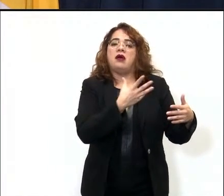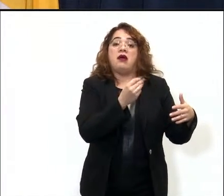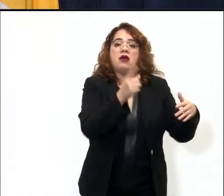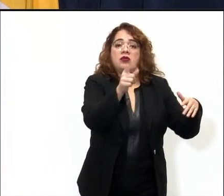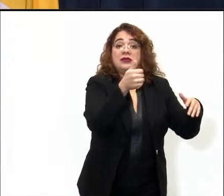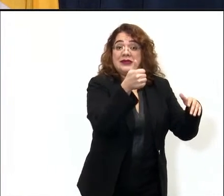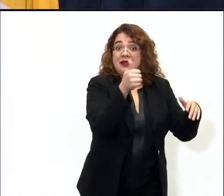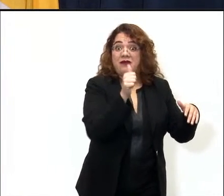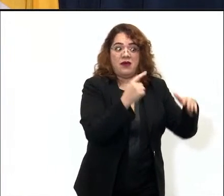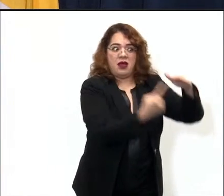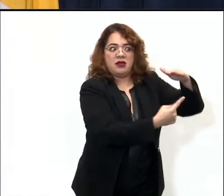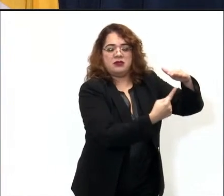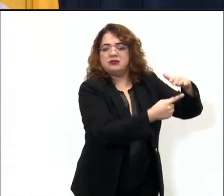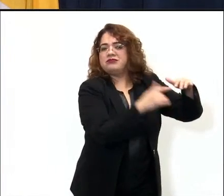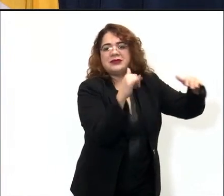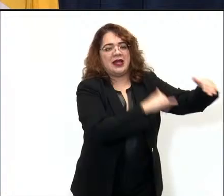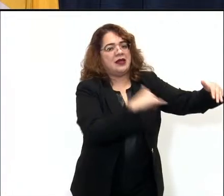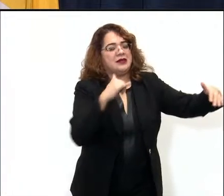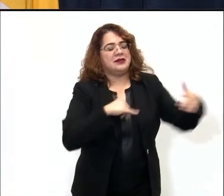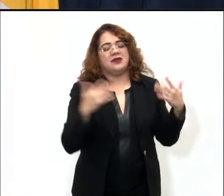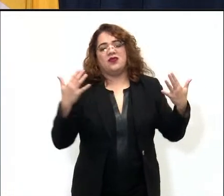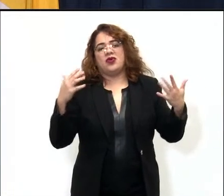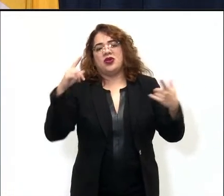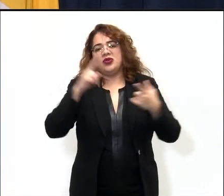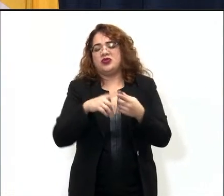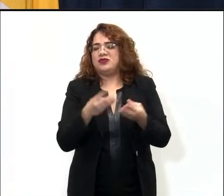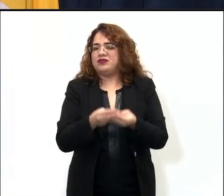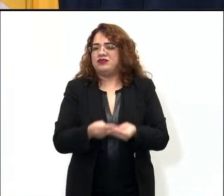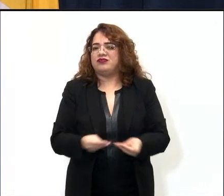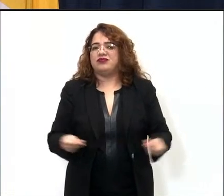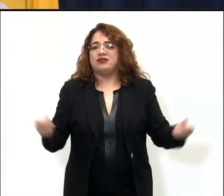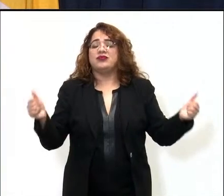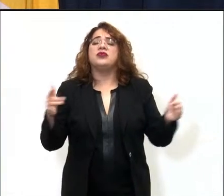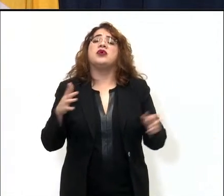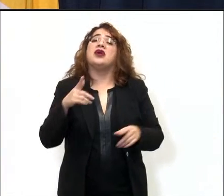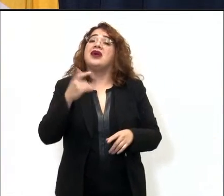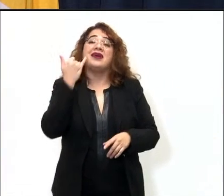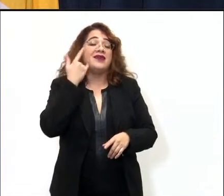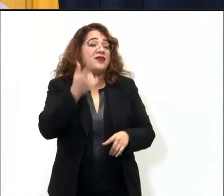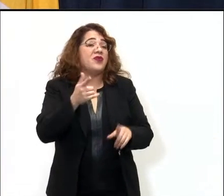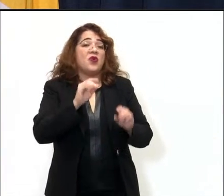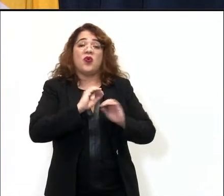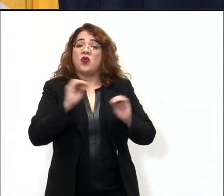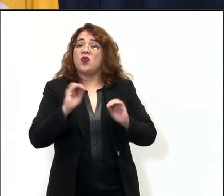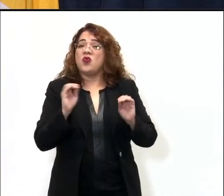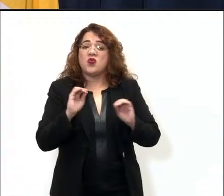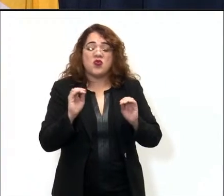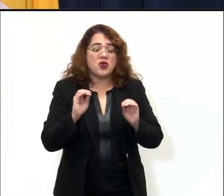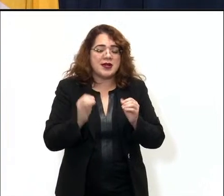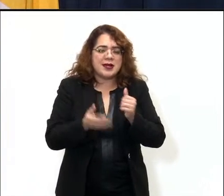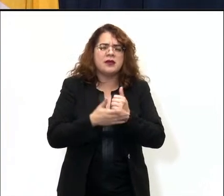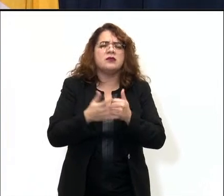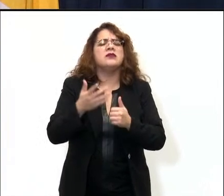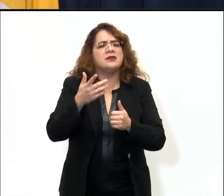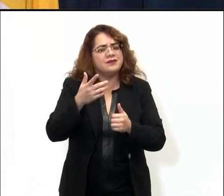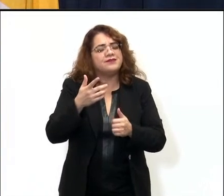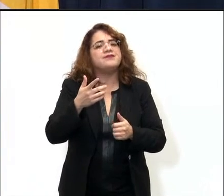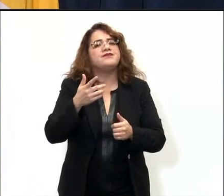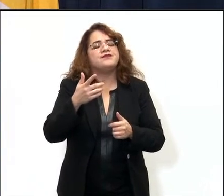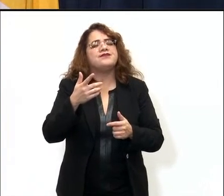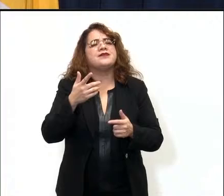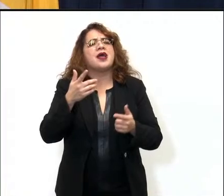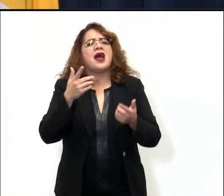sobre cómo cuidarse a sí mismo o a un miembro de su familia, contacte a su proveedor médico antes de visitar